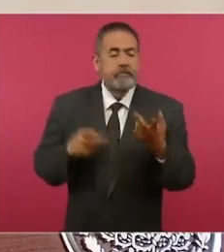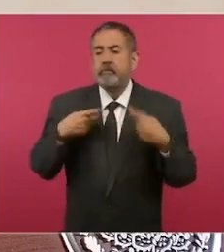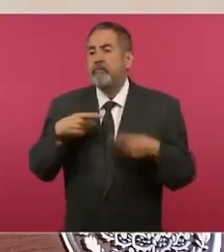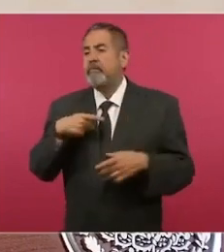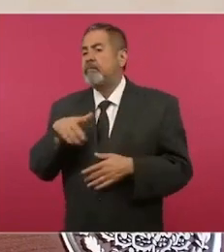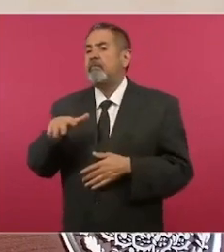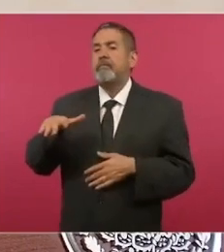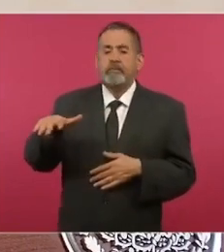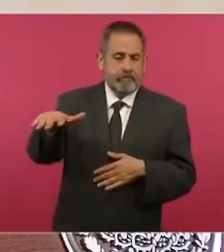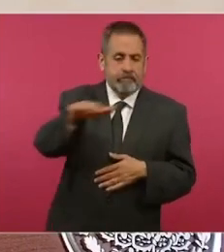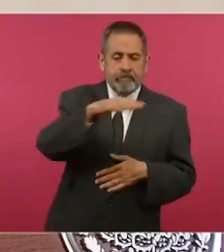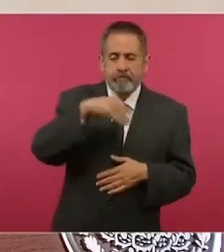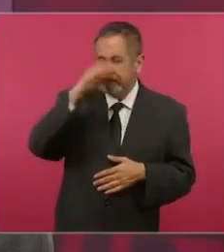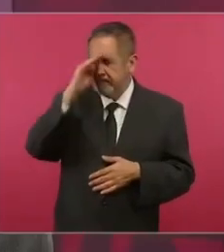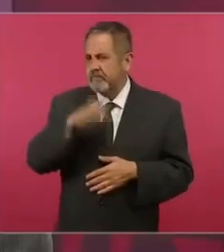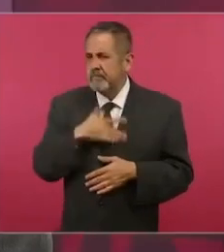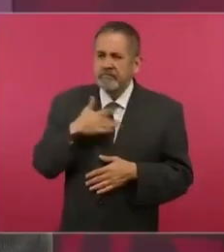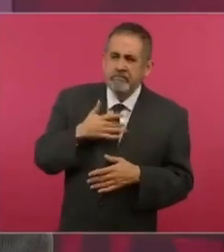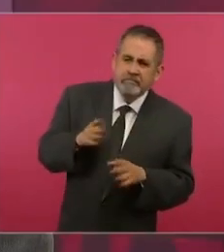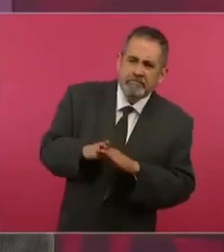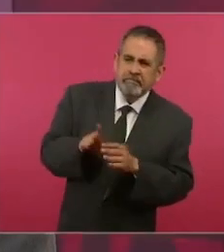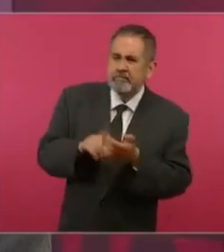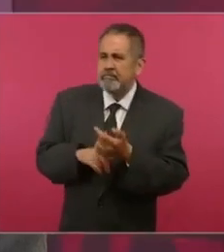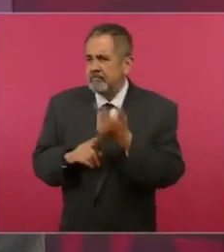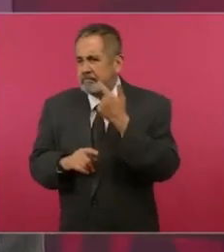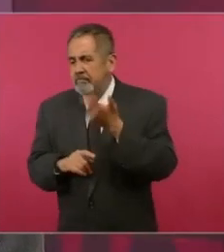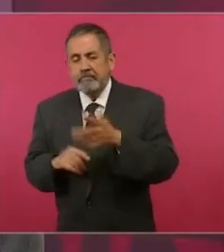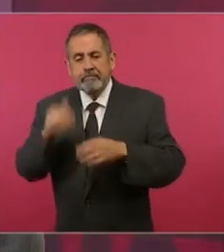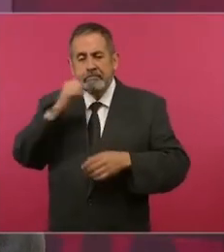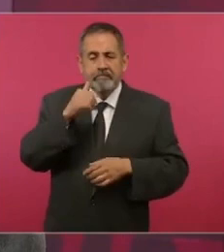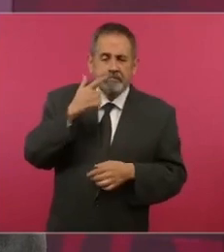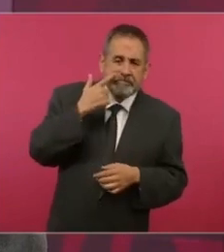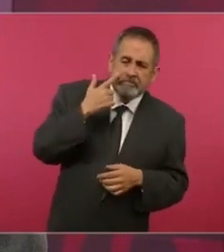pueblo, lo más usado